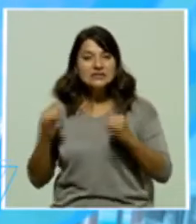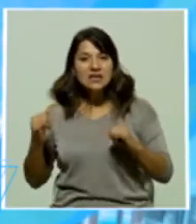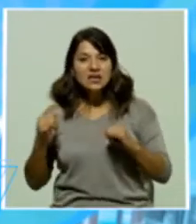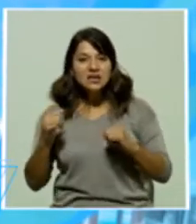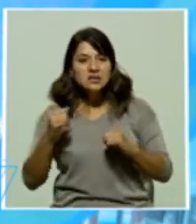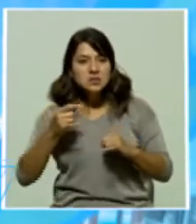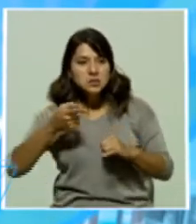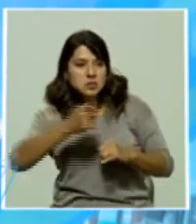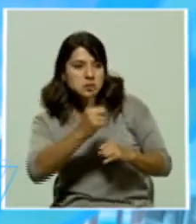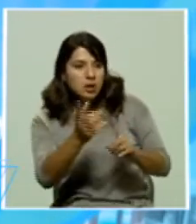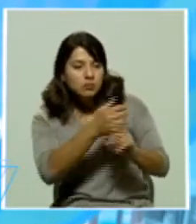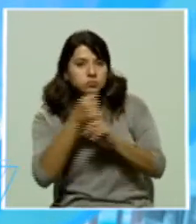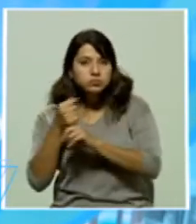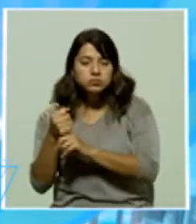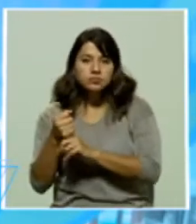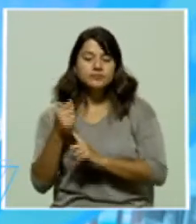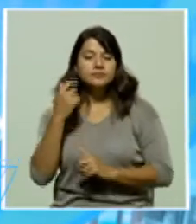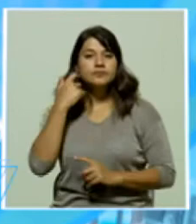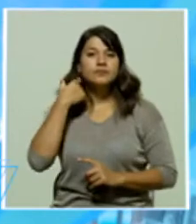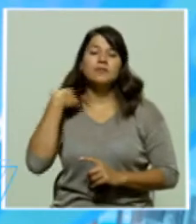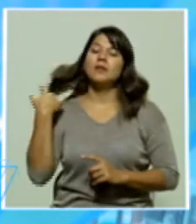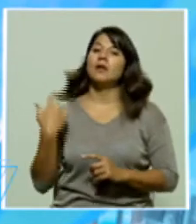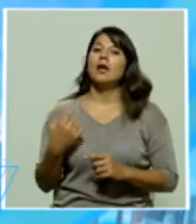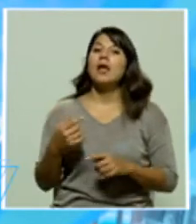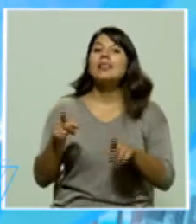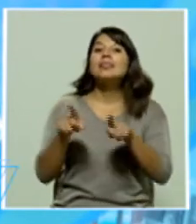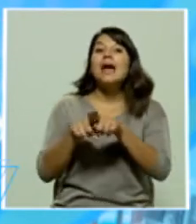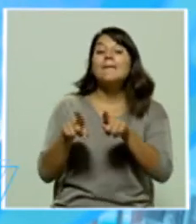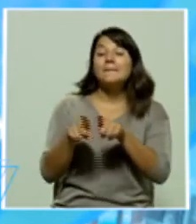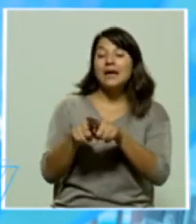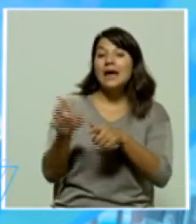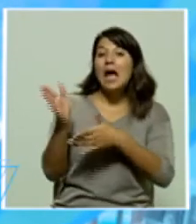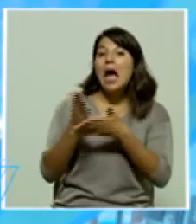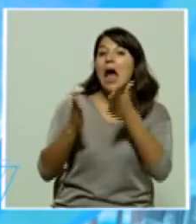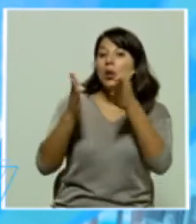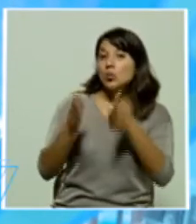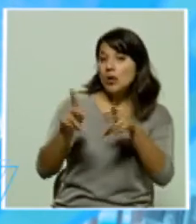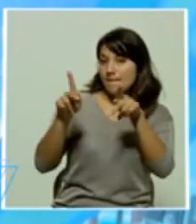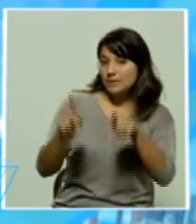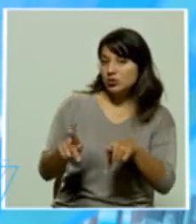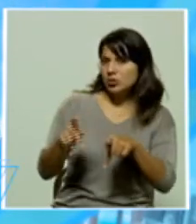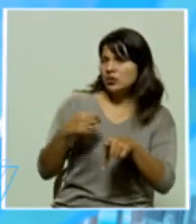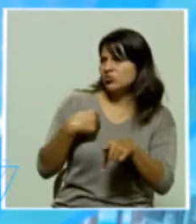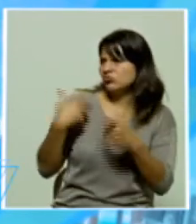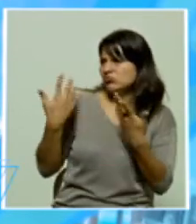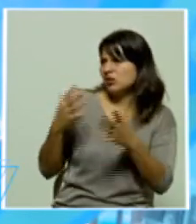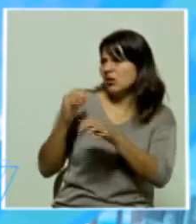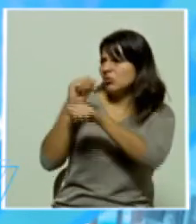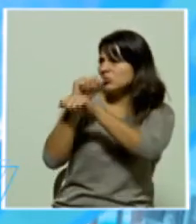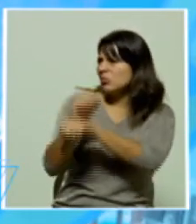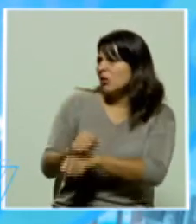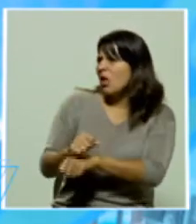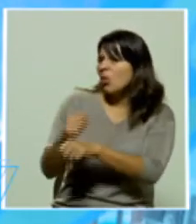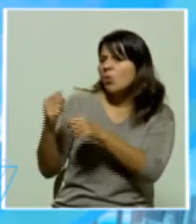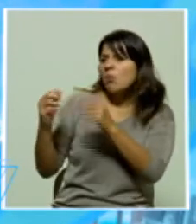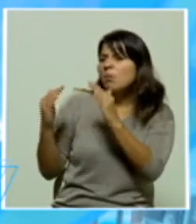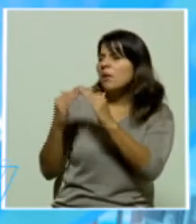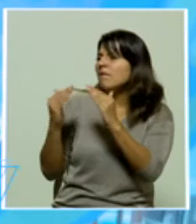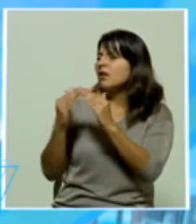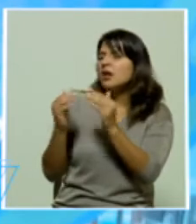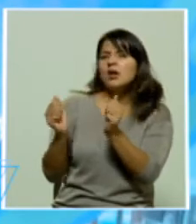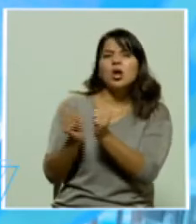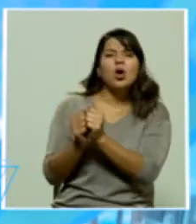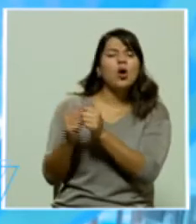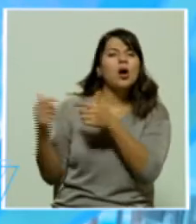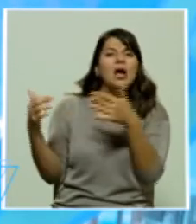esquina de tu casa. De hecho, habían personas que decían, yo siempre he vivido en guerra, entonces no